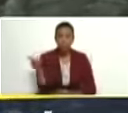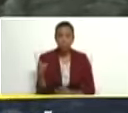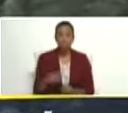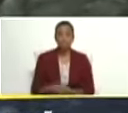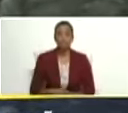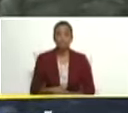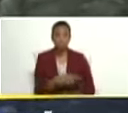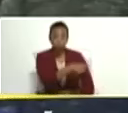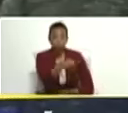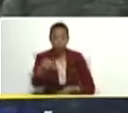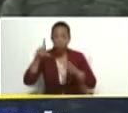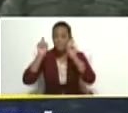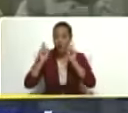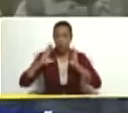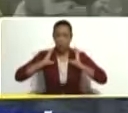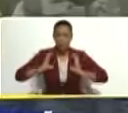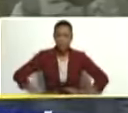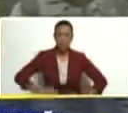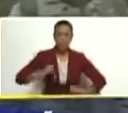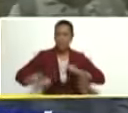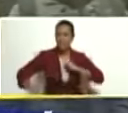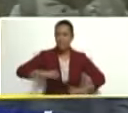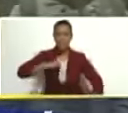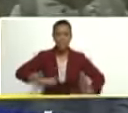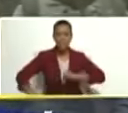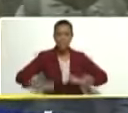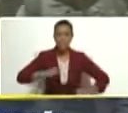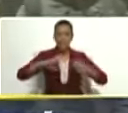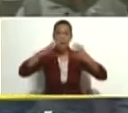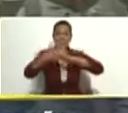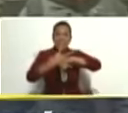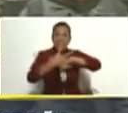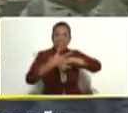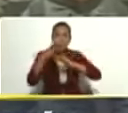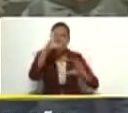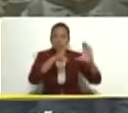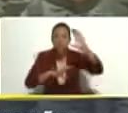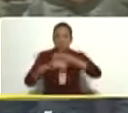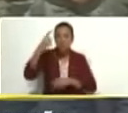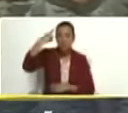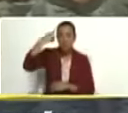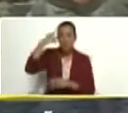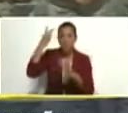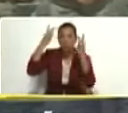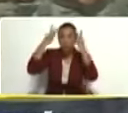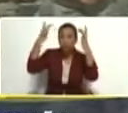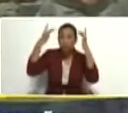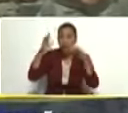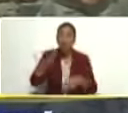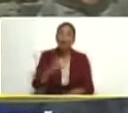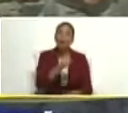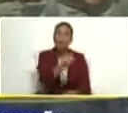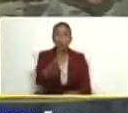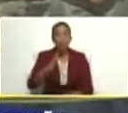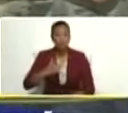la formación física, técnica, tecnológica. Me alegra mucho